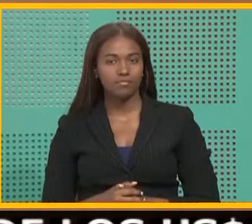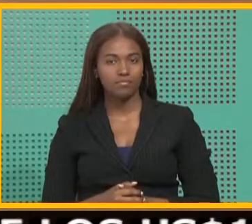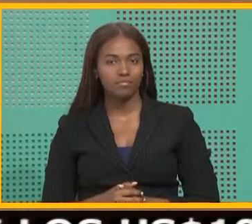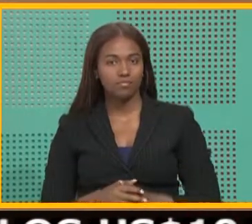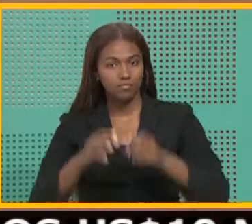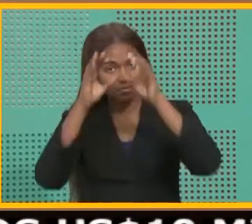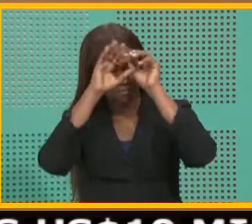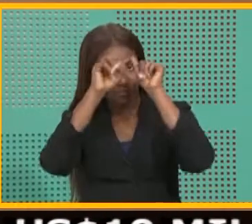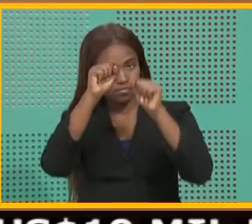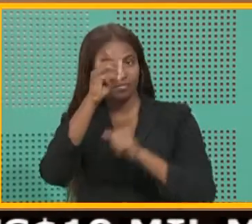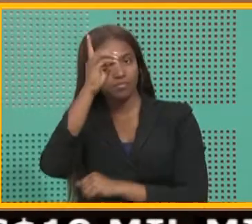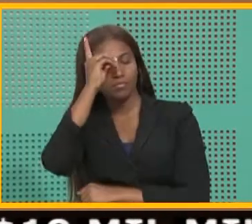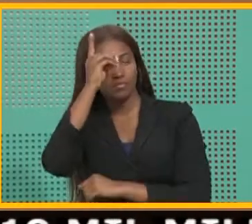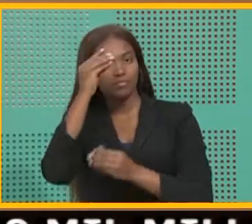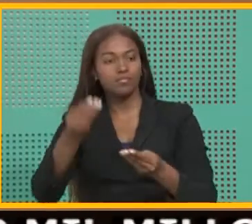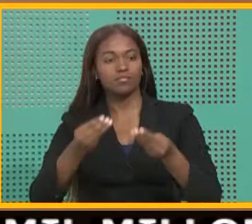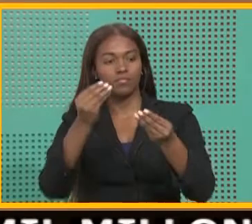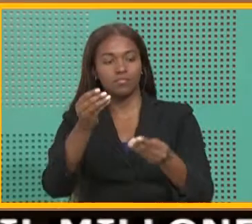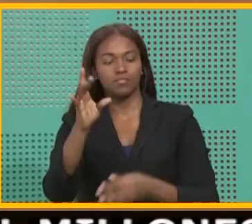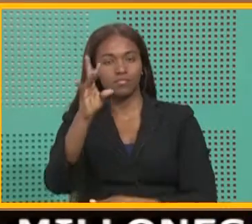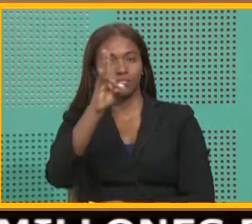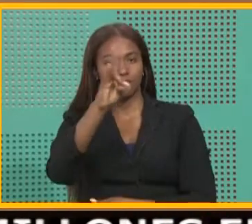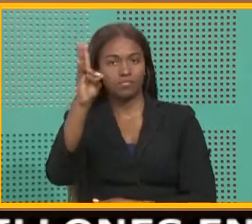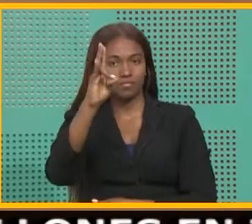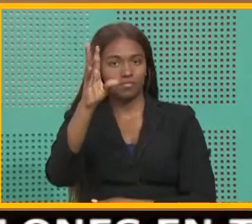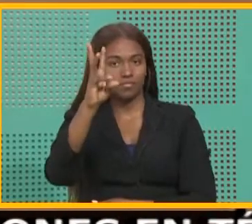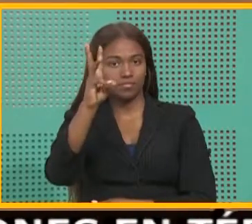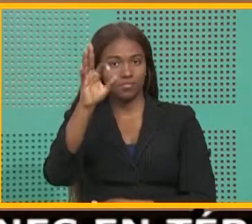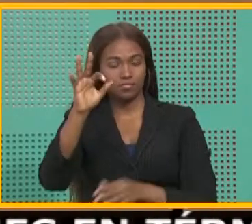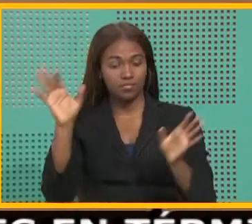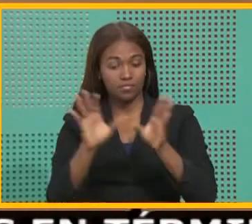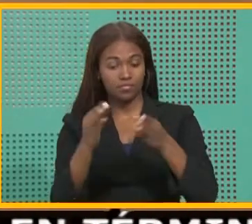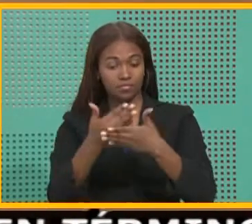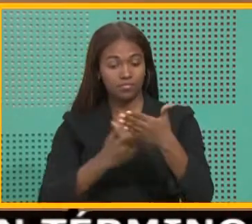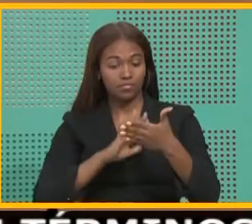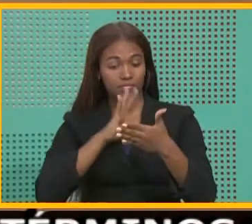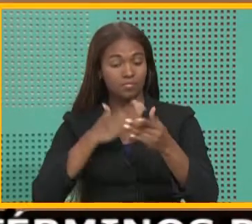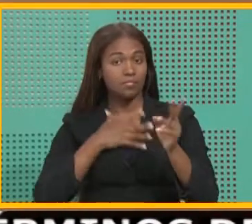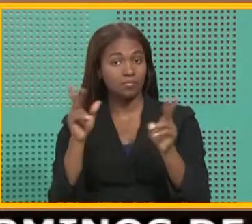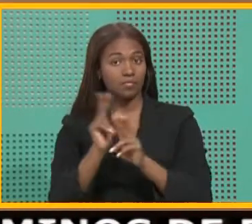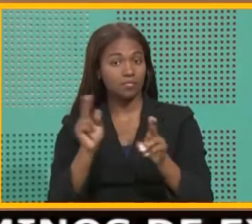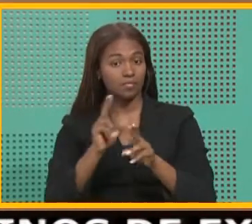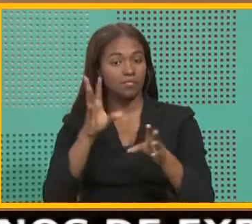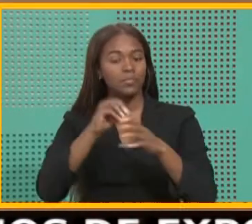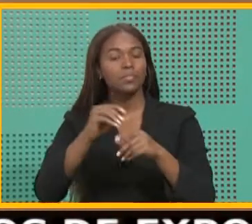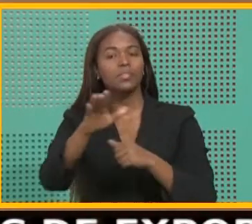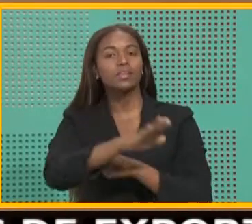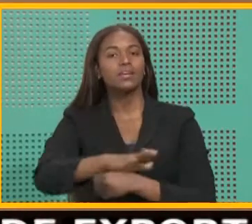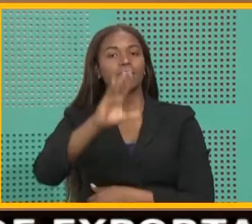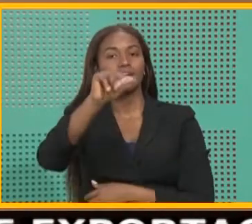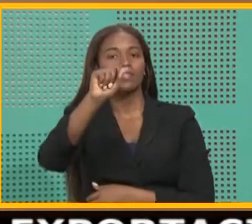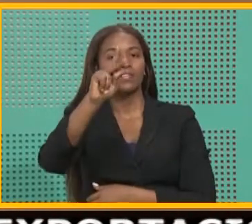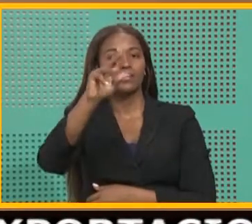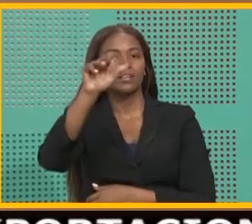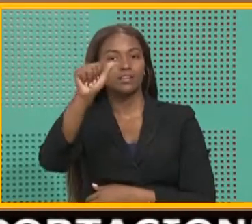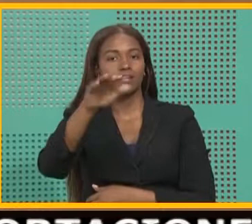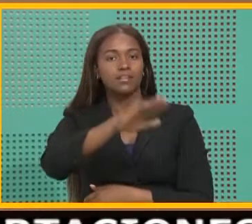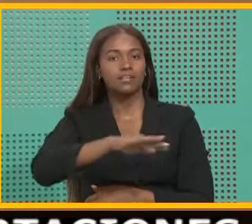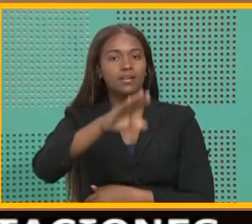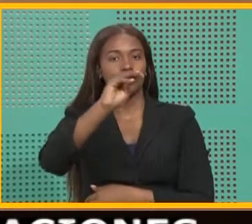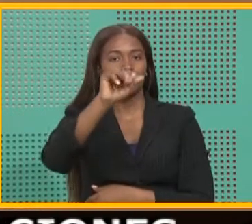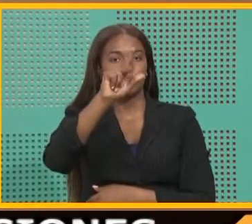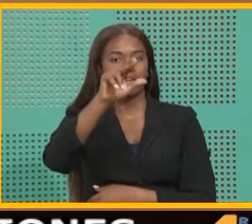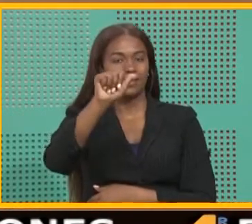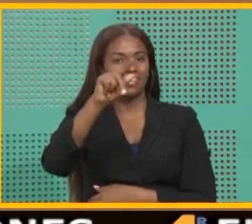El presidente Danilo Medina entregó 769 títulos de propiedad definitivos en el municipio de Cabrera, provincia María